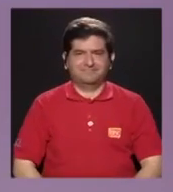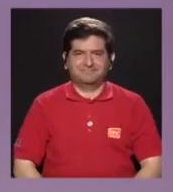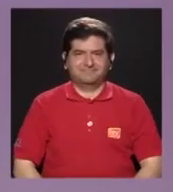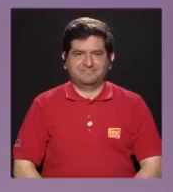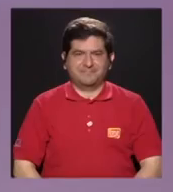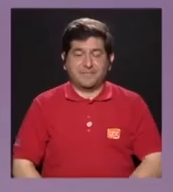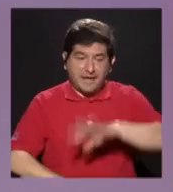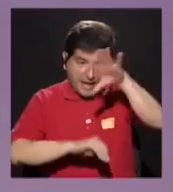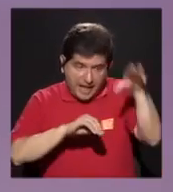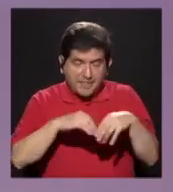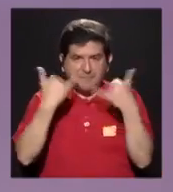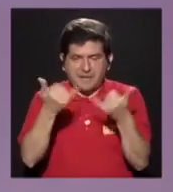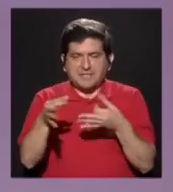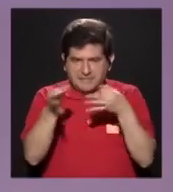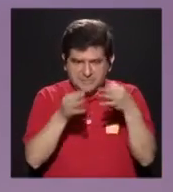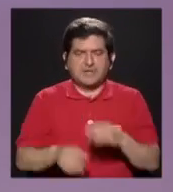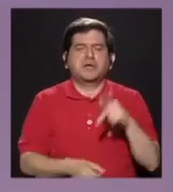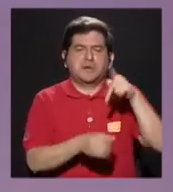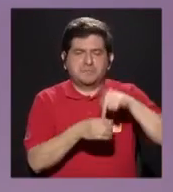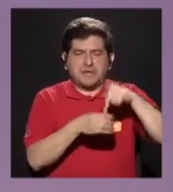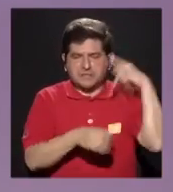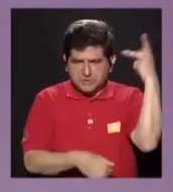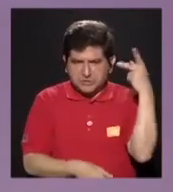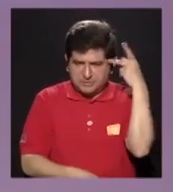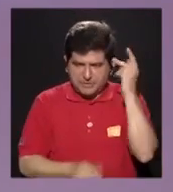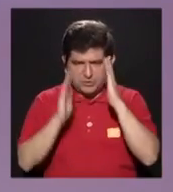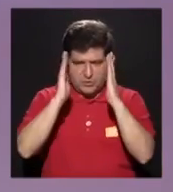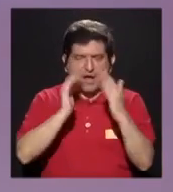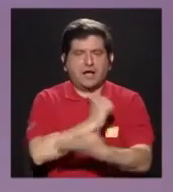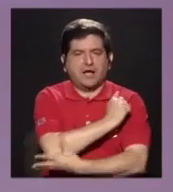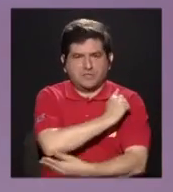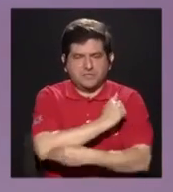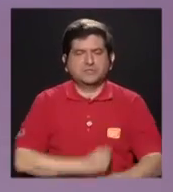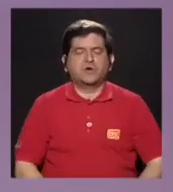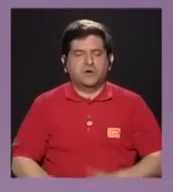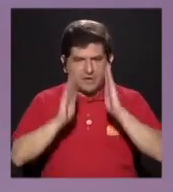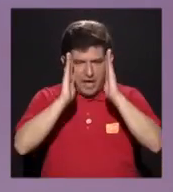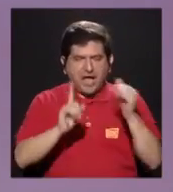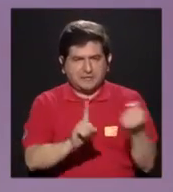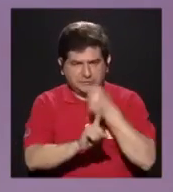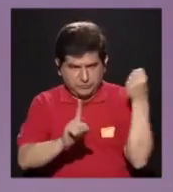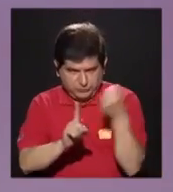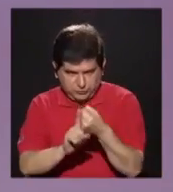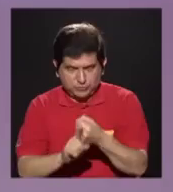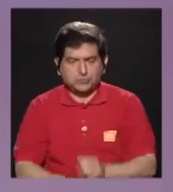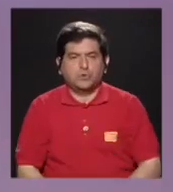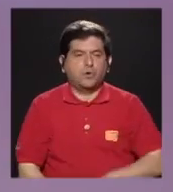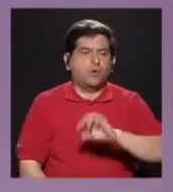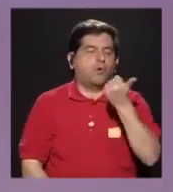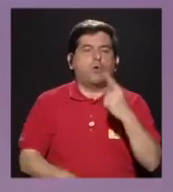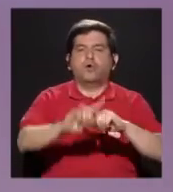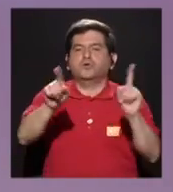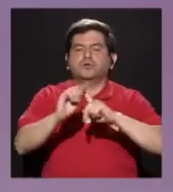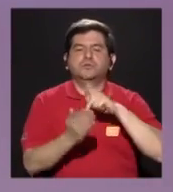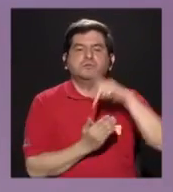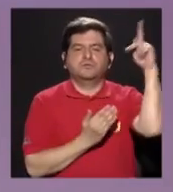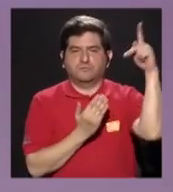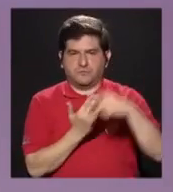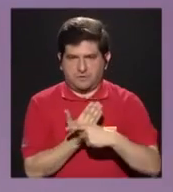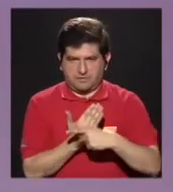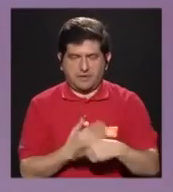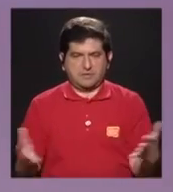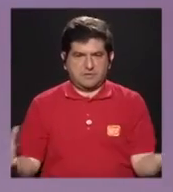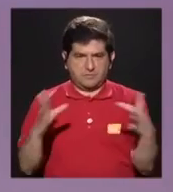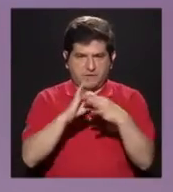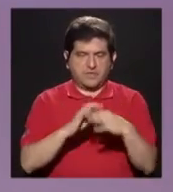además de los que ya mencioné de la participación política atención en pobreza atención en violencia se tiene otra serie de programas que